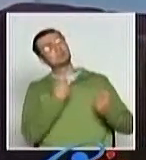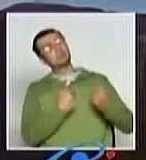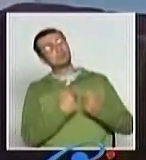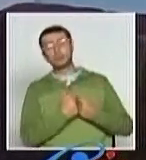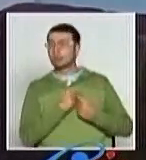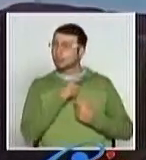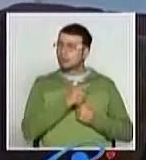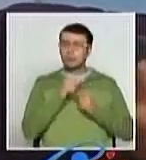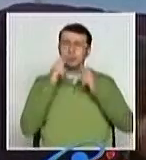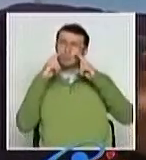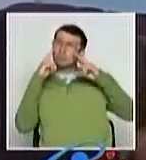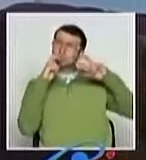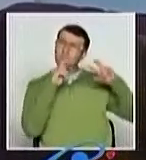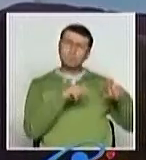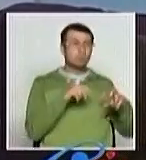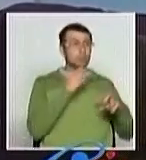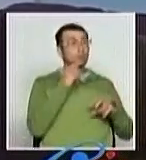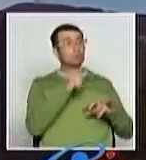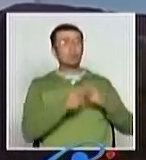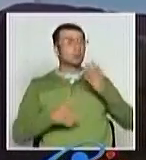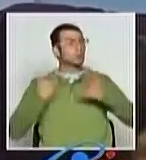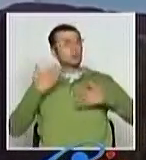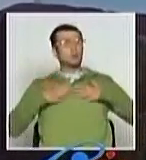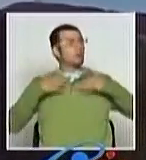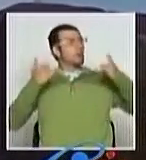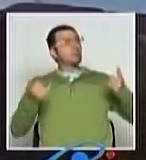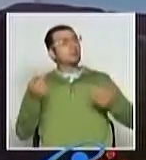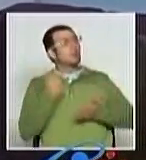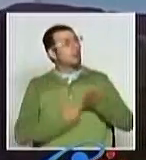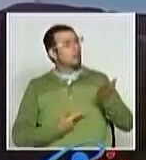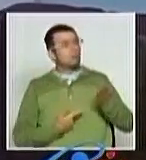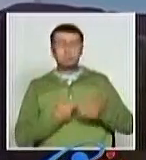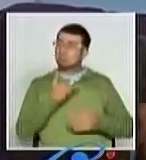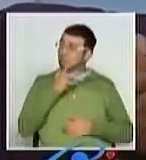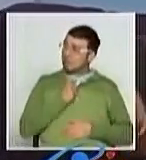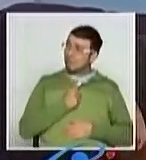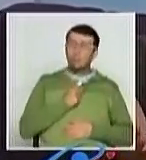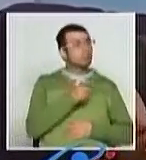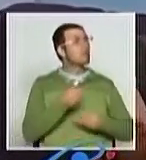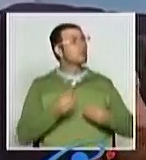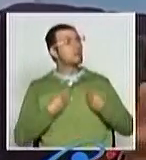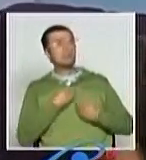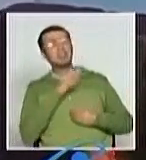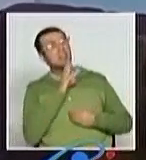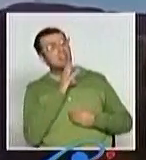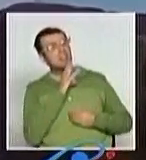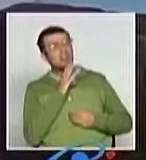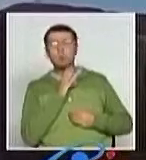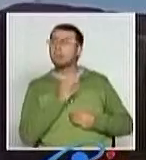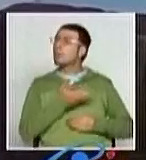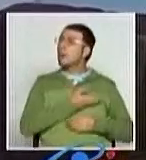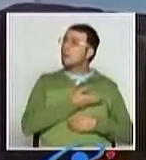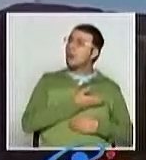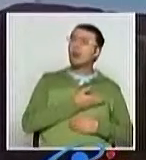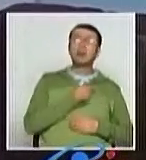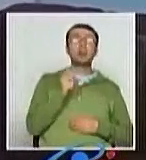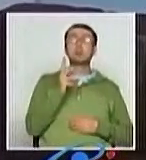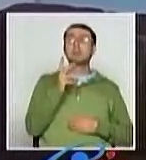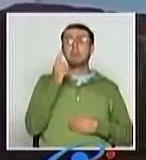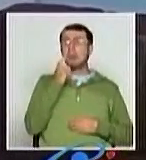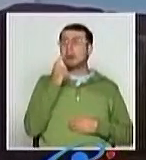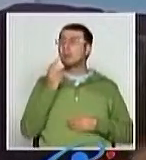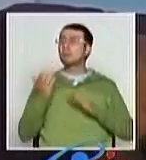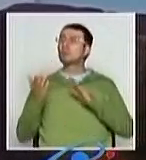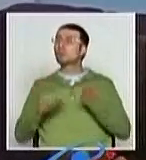de ella Bueno qué le da a usted placer nada usted Con quién vive Ah vivo con mi mamá y con quién más no mi papá murió y mi